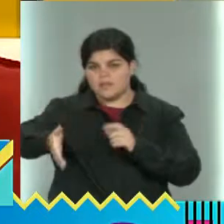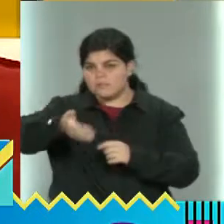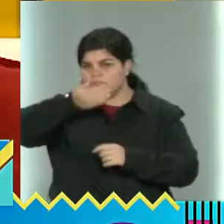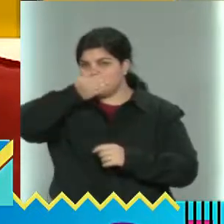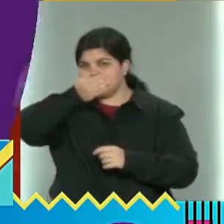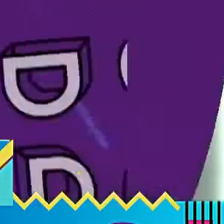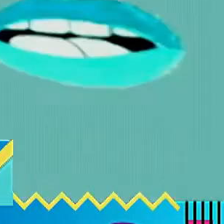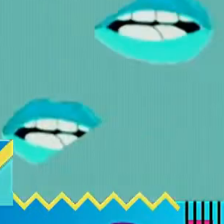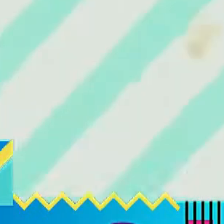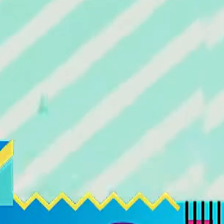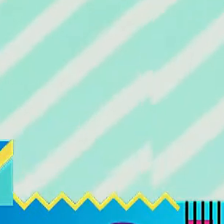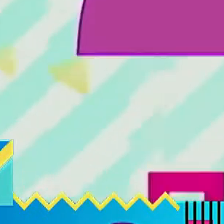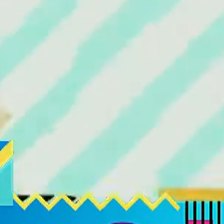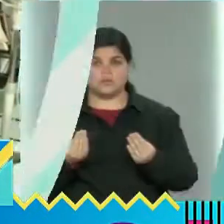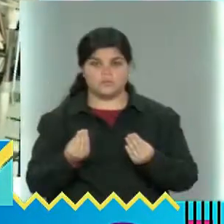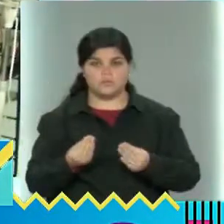todavía tiene...